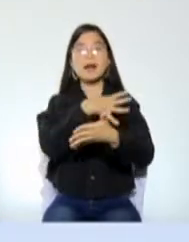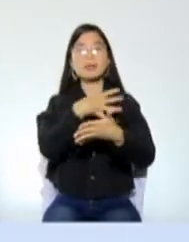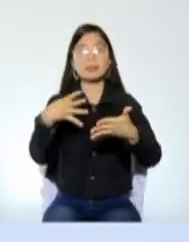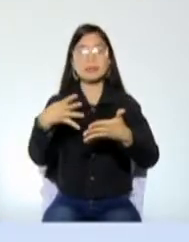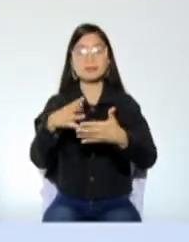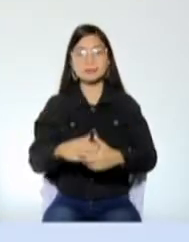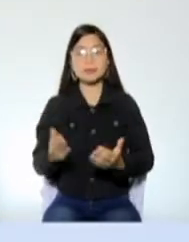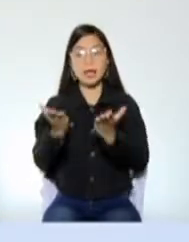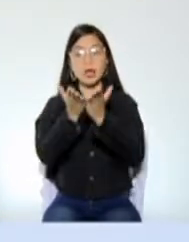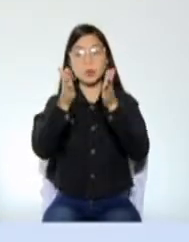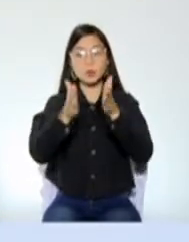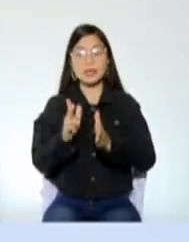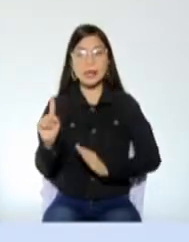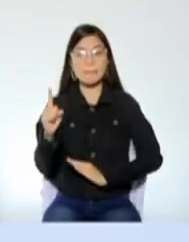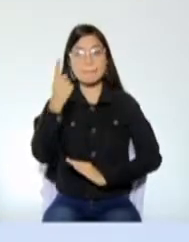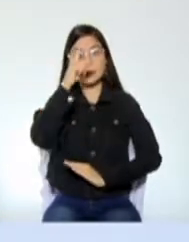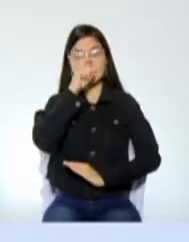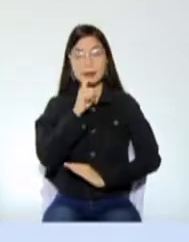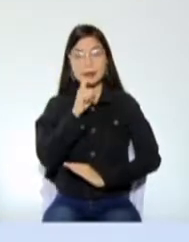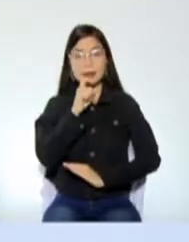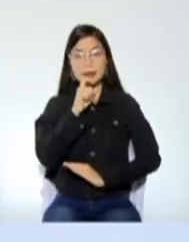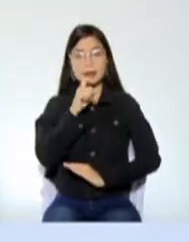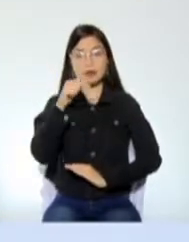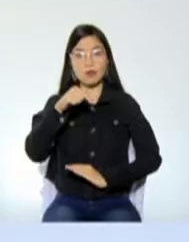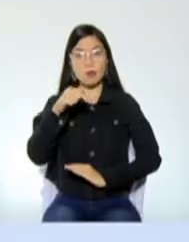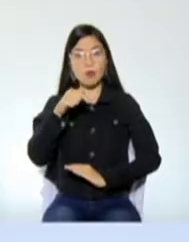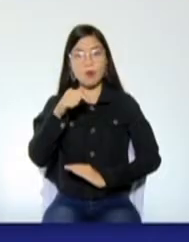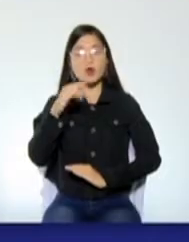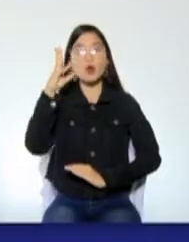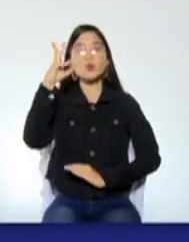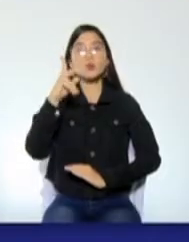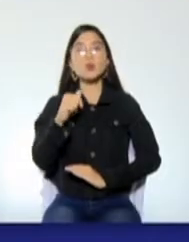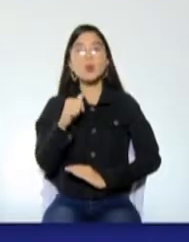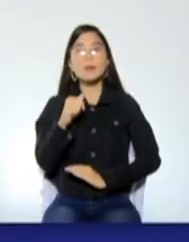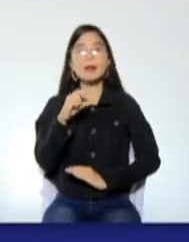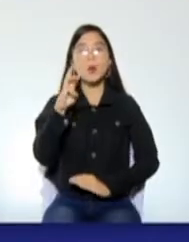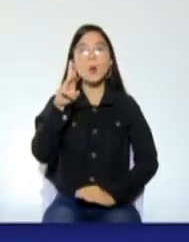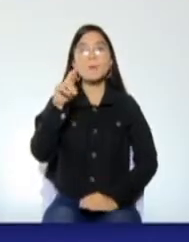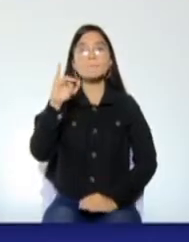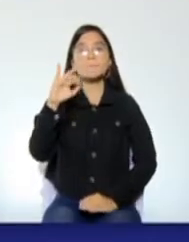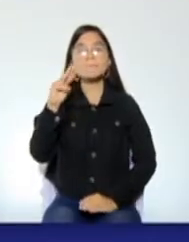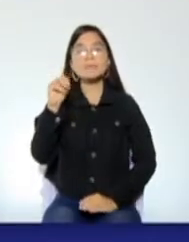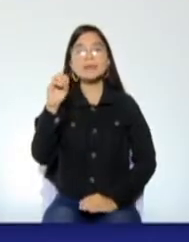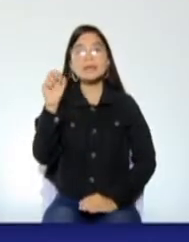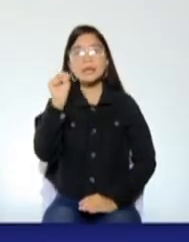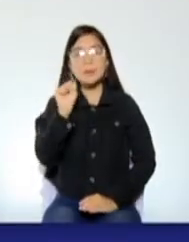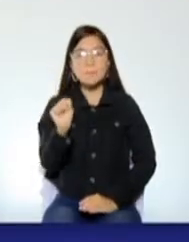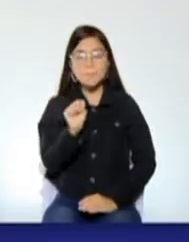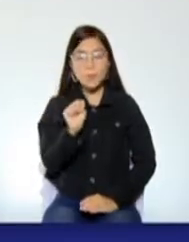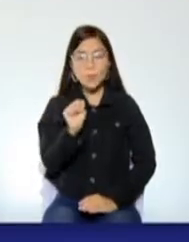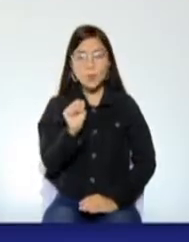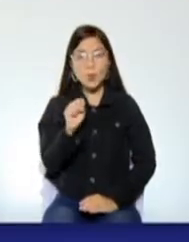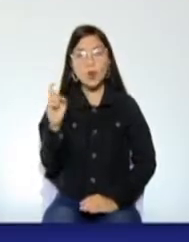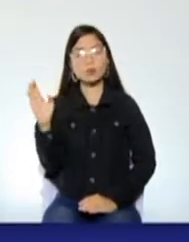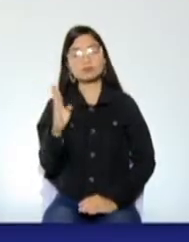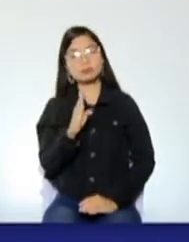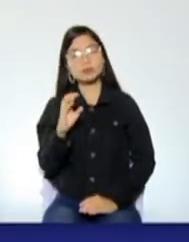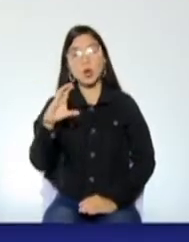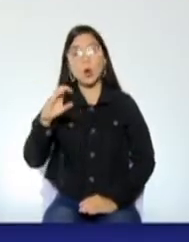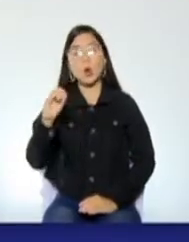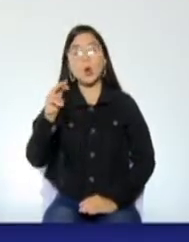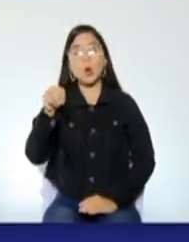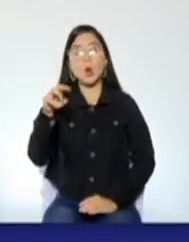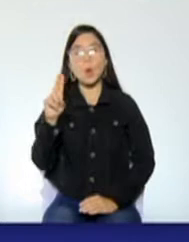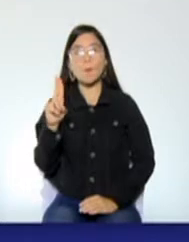estudiantes de primer año, hoy vamos a estar hablando sobre números primos y números compuestos. Debemos recordar que los números primos son aquellos que tienen